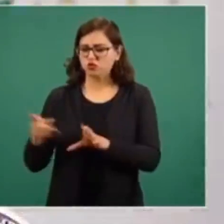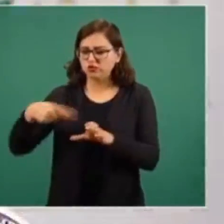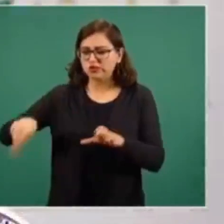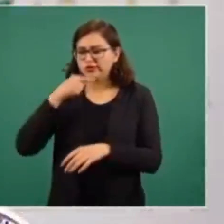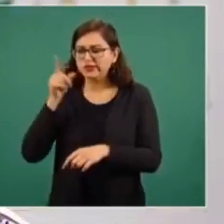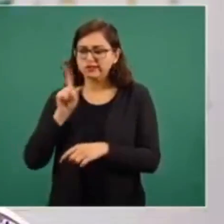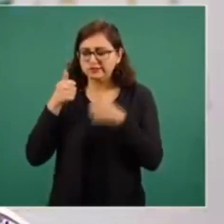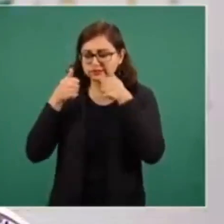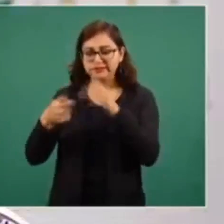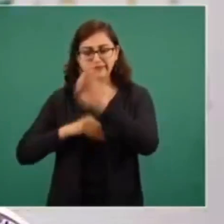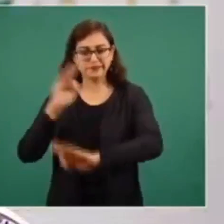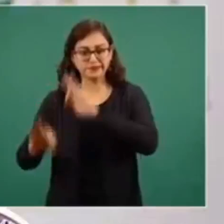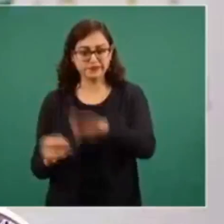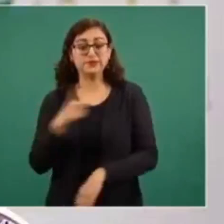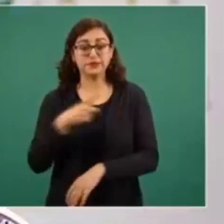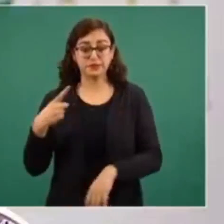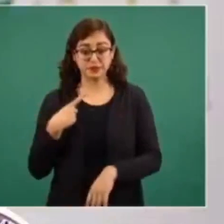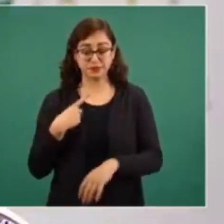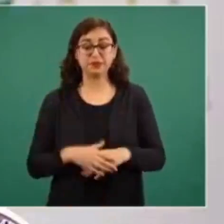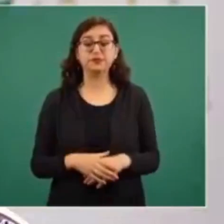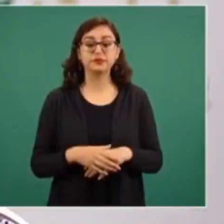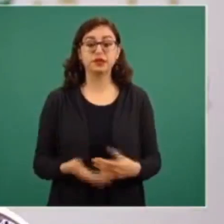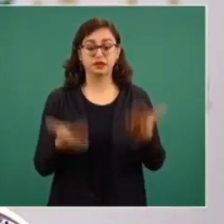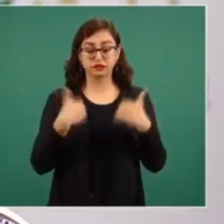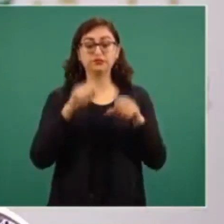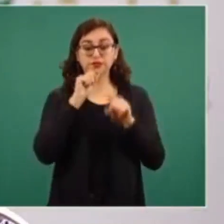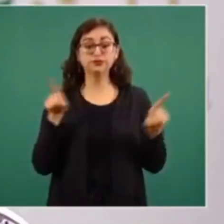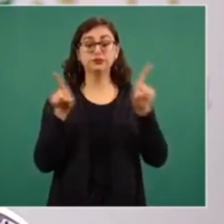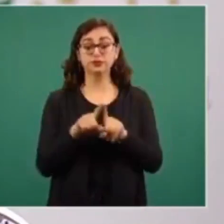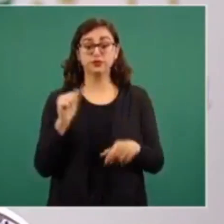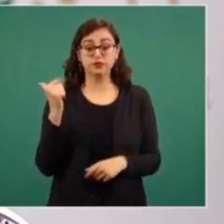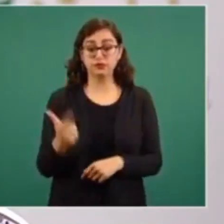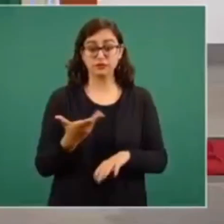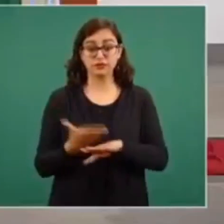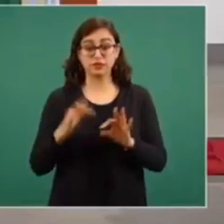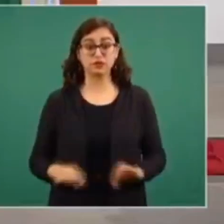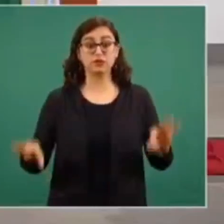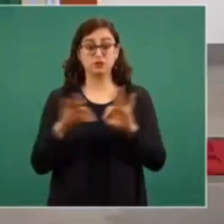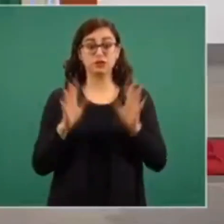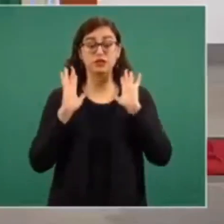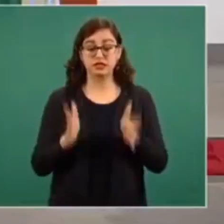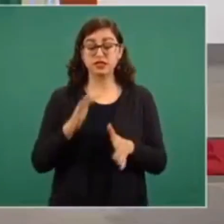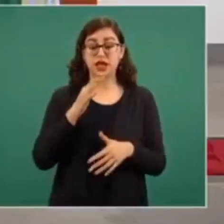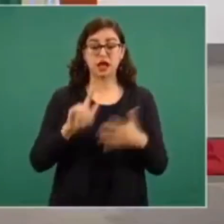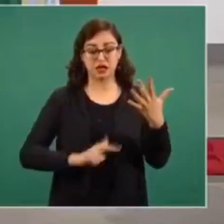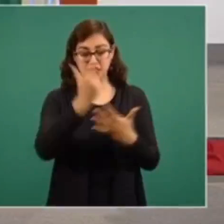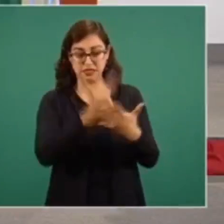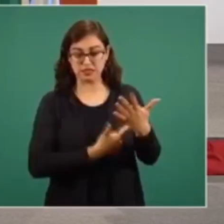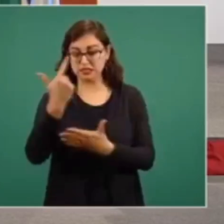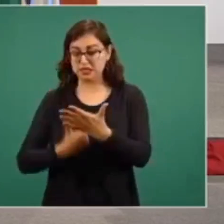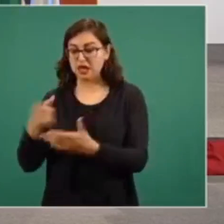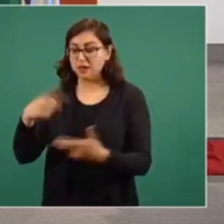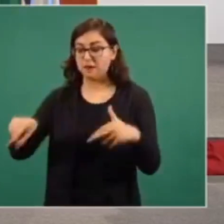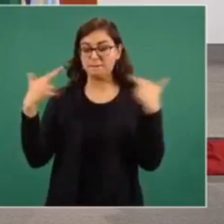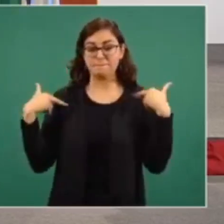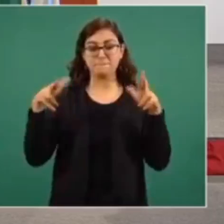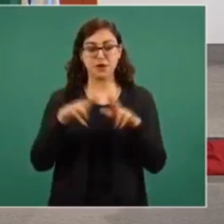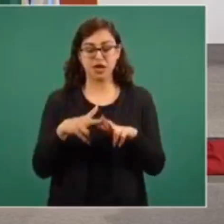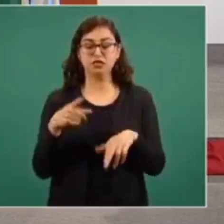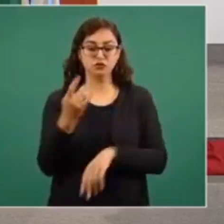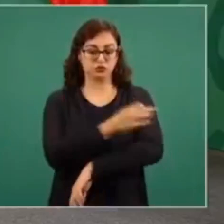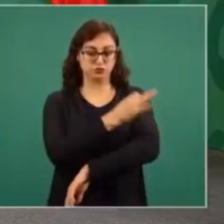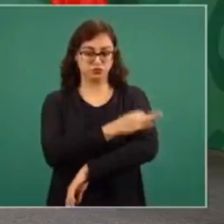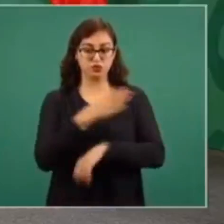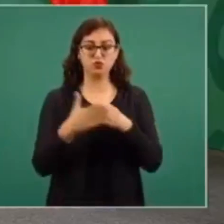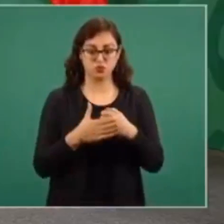que ya hemos estado entregando el padrón para vacunación a Presidencia de la República. Siguiente. Lanzamos el día de hoy Aprende en Casa